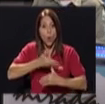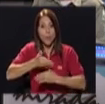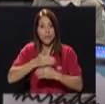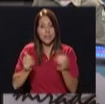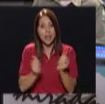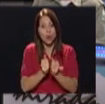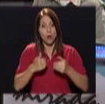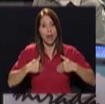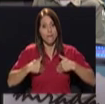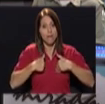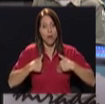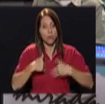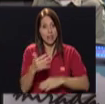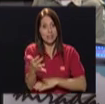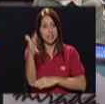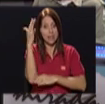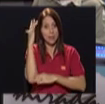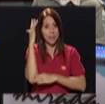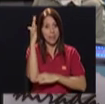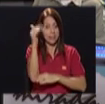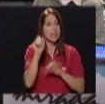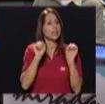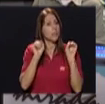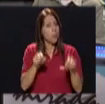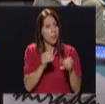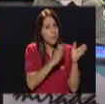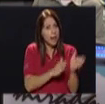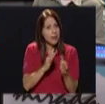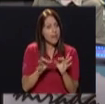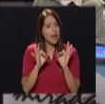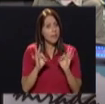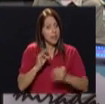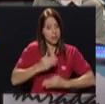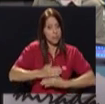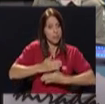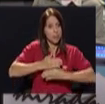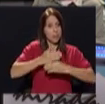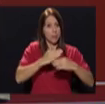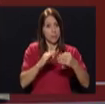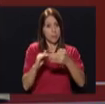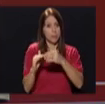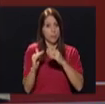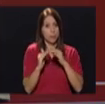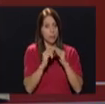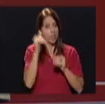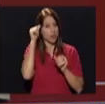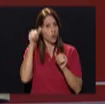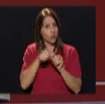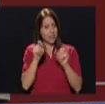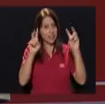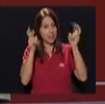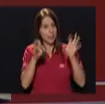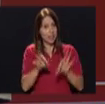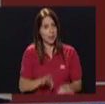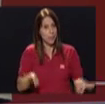fauna silvestre, que indudablemente hay cómo planificar los desarrollos y tener en cuenta este punto tan